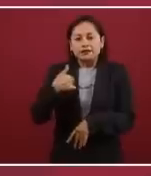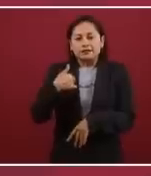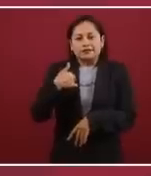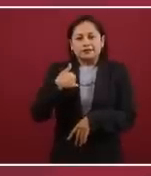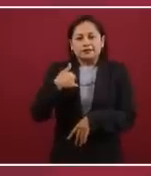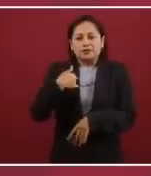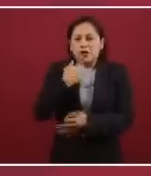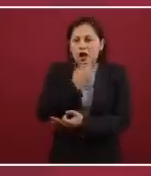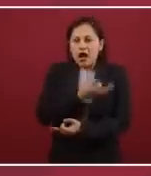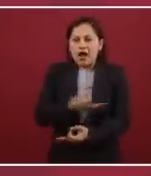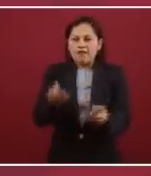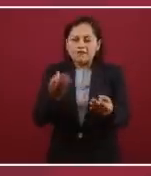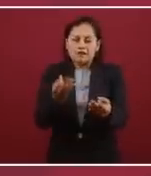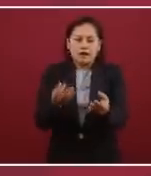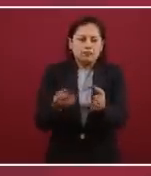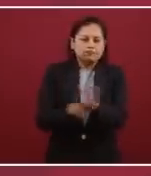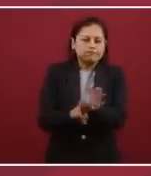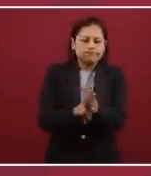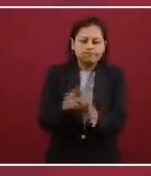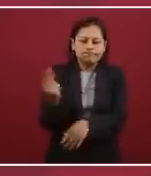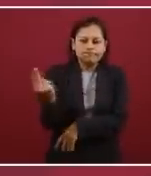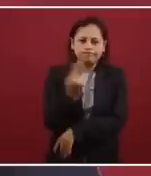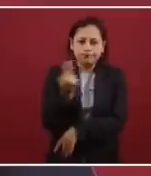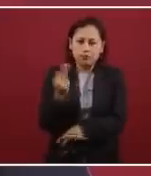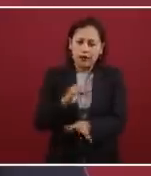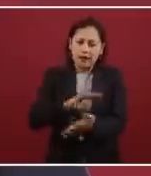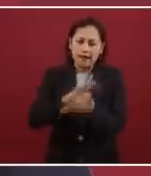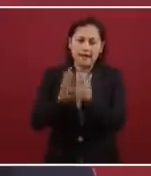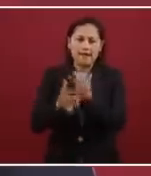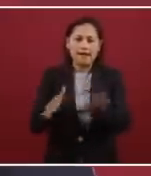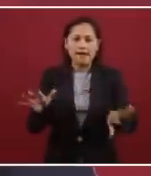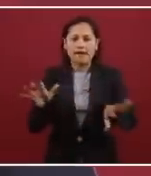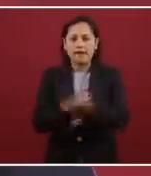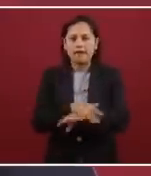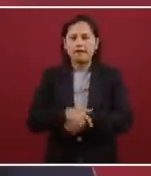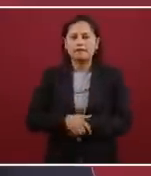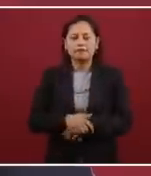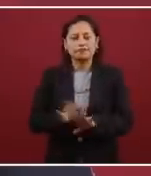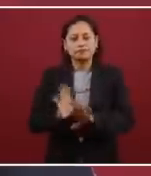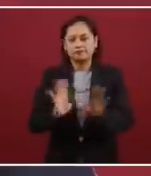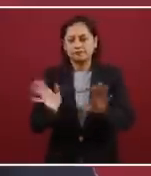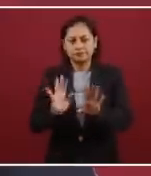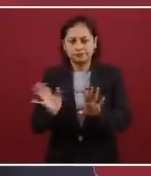lo que tenemos que hacer es llevar a cabo acciones